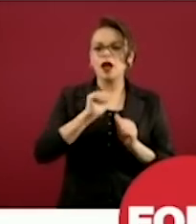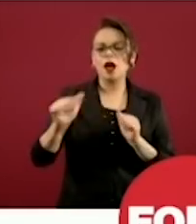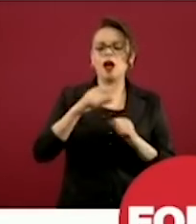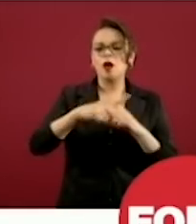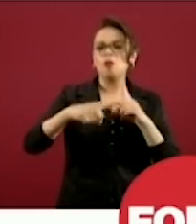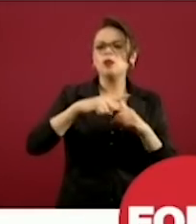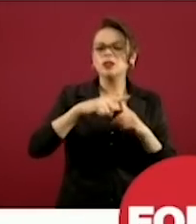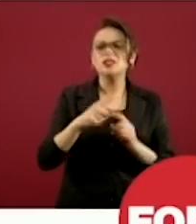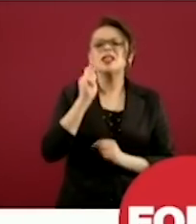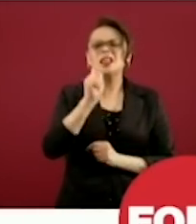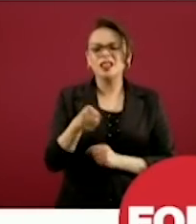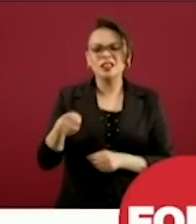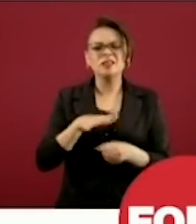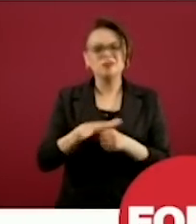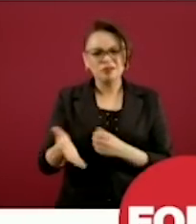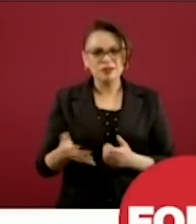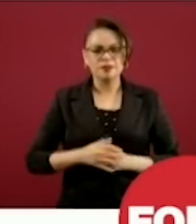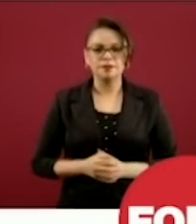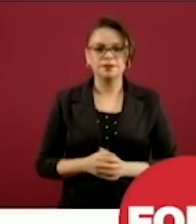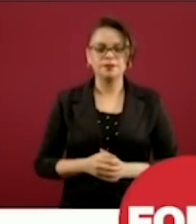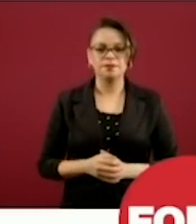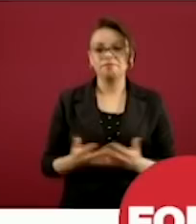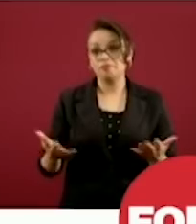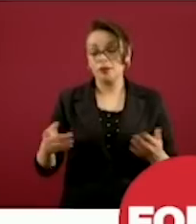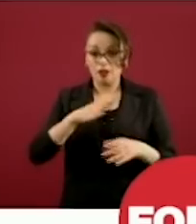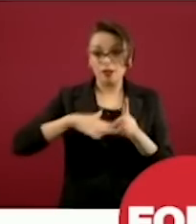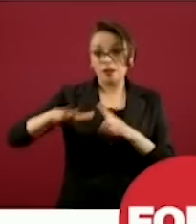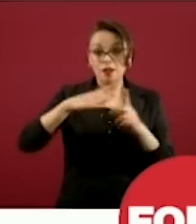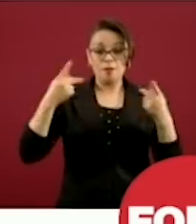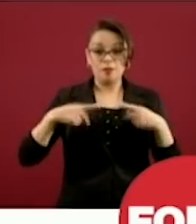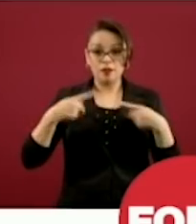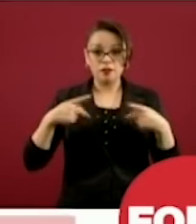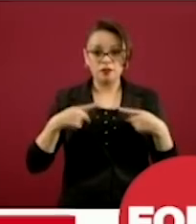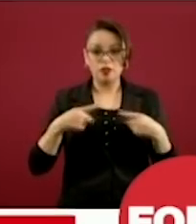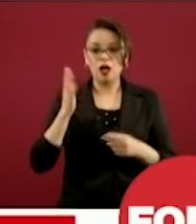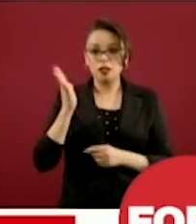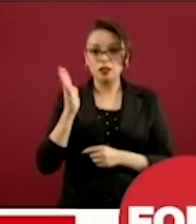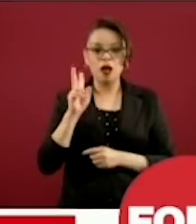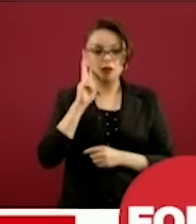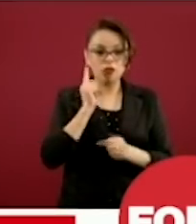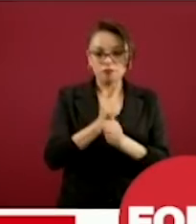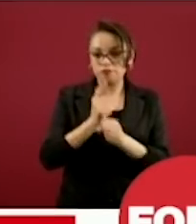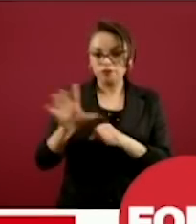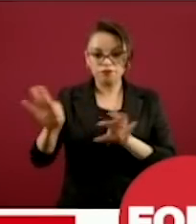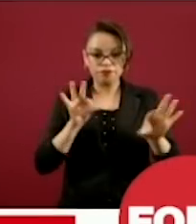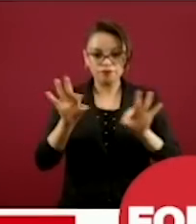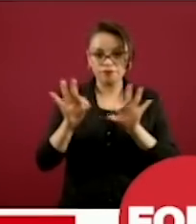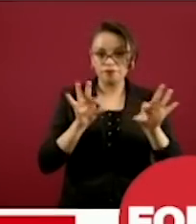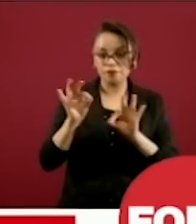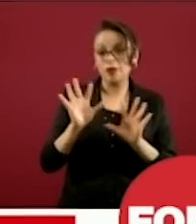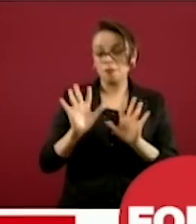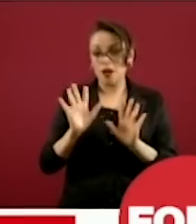de positividad? De todas las personas que en un momento son clasificadas como casos sospechosos, es decir, una persona